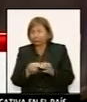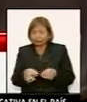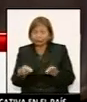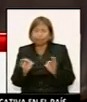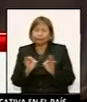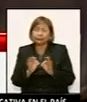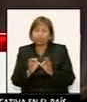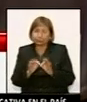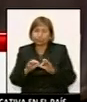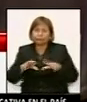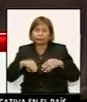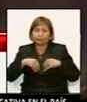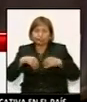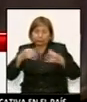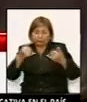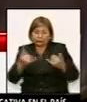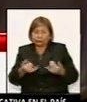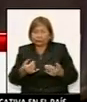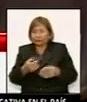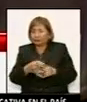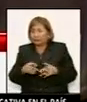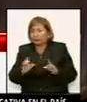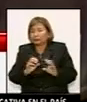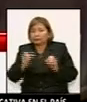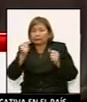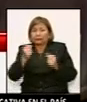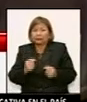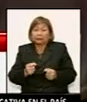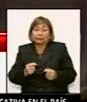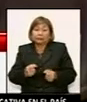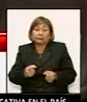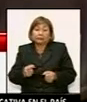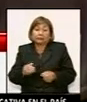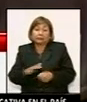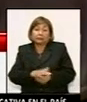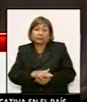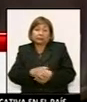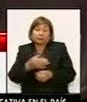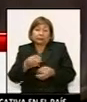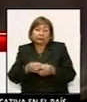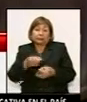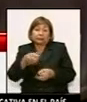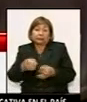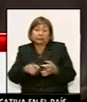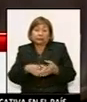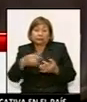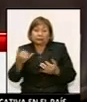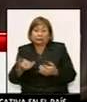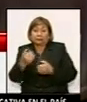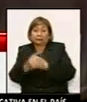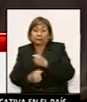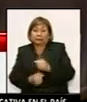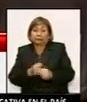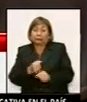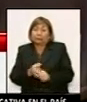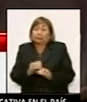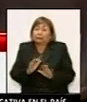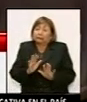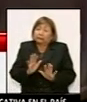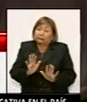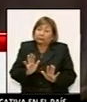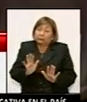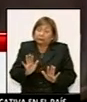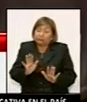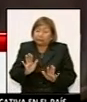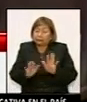norma el día de hoy, pero nada nos asegura que la eficiencia entre en vigencia realmente este año, o quizás o a la